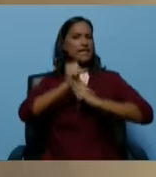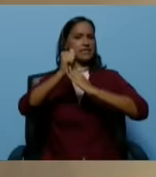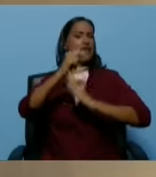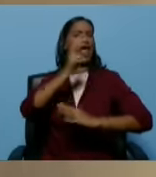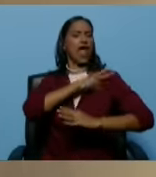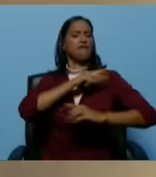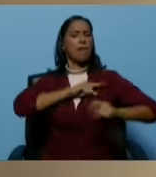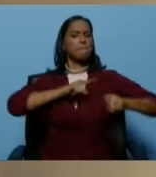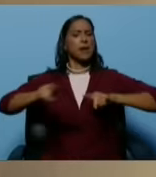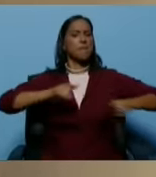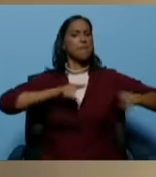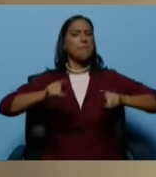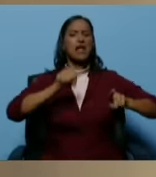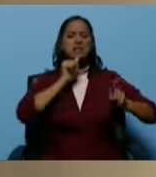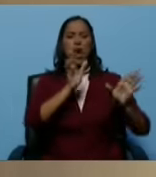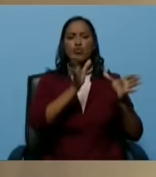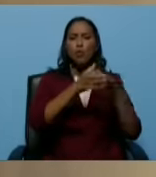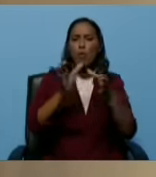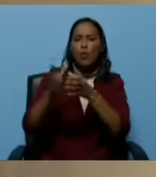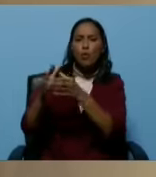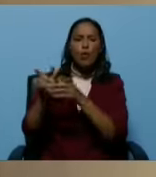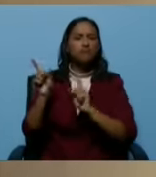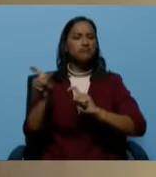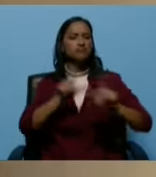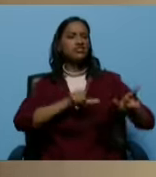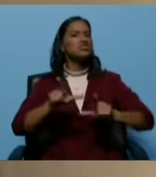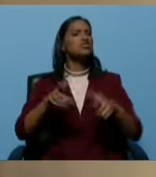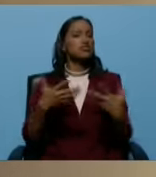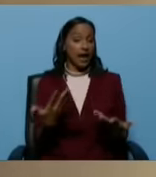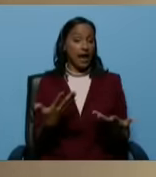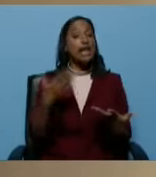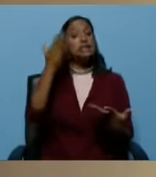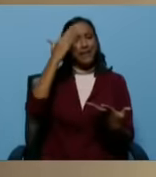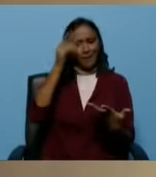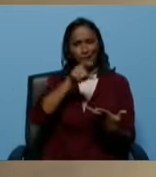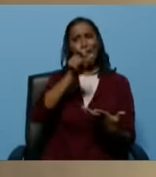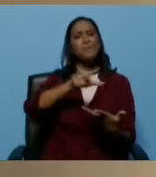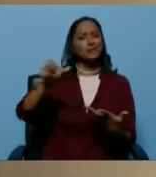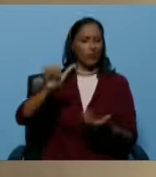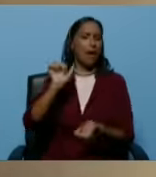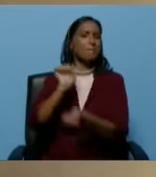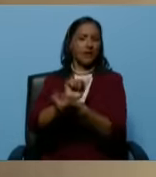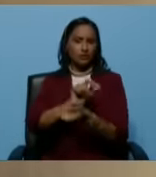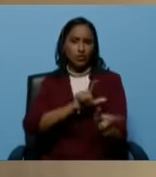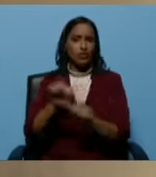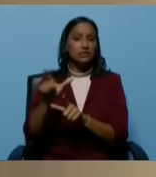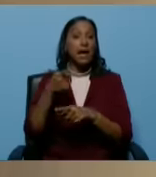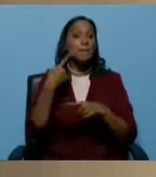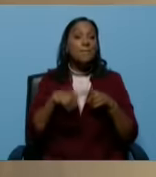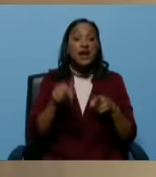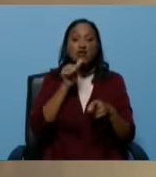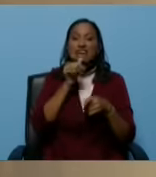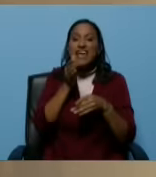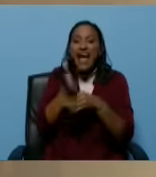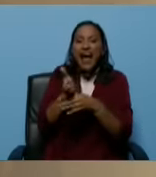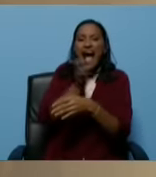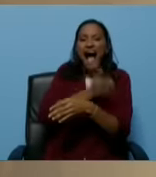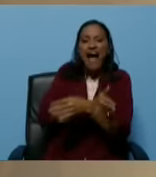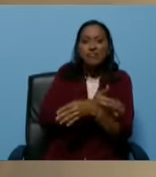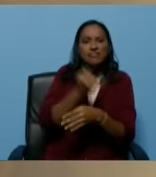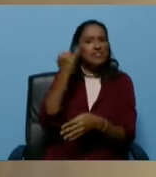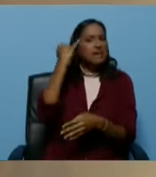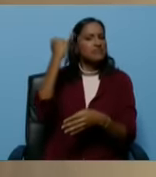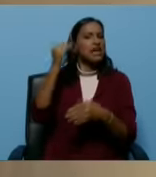sentido, bueno, nos preguntamos, ¿serán procesados, por supuesto, los autores materiales y también los presuntos autores intelectuales? Y a propósito de